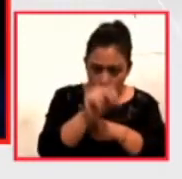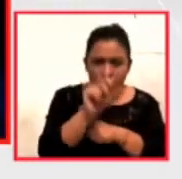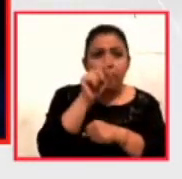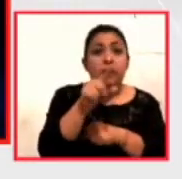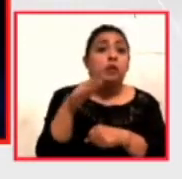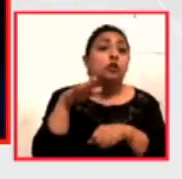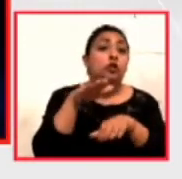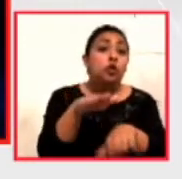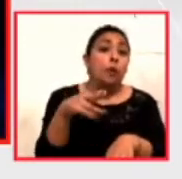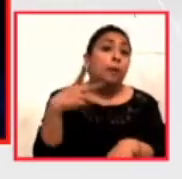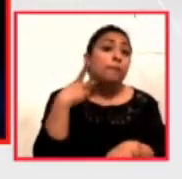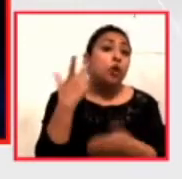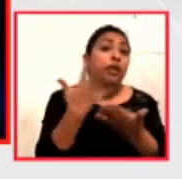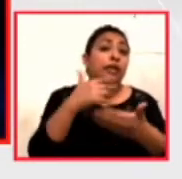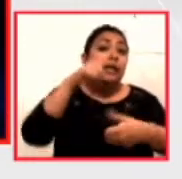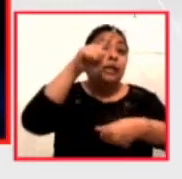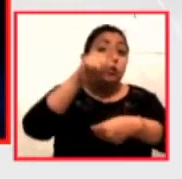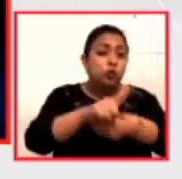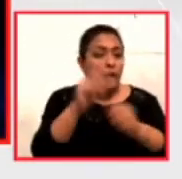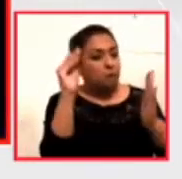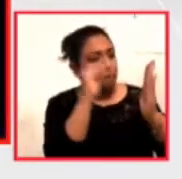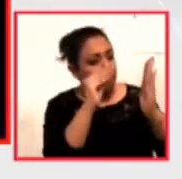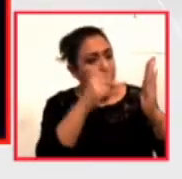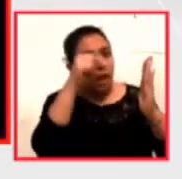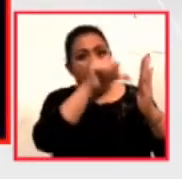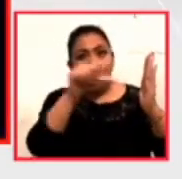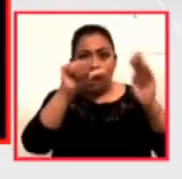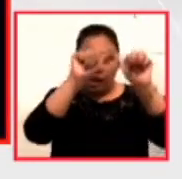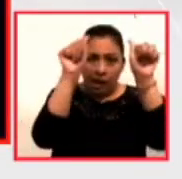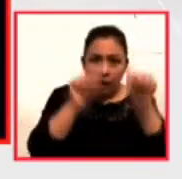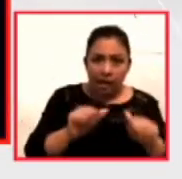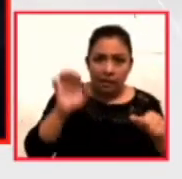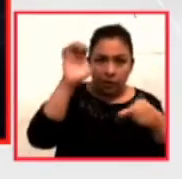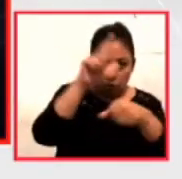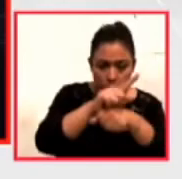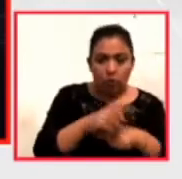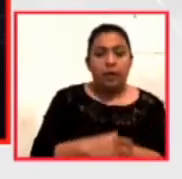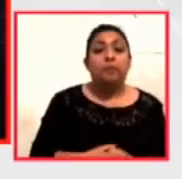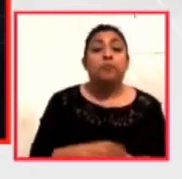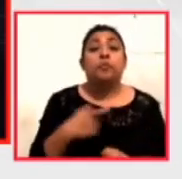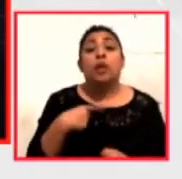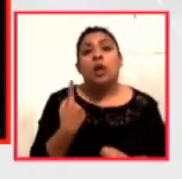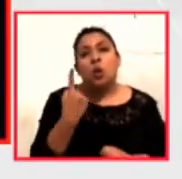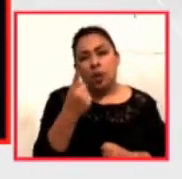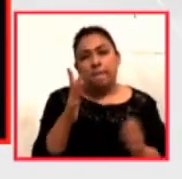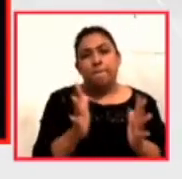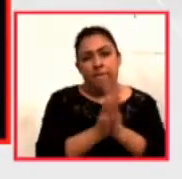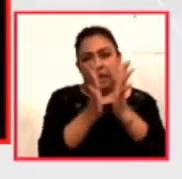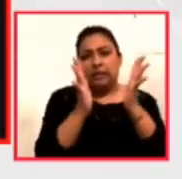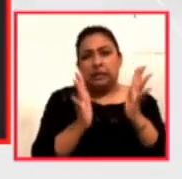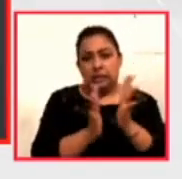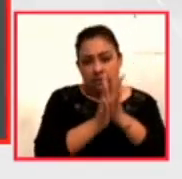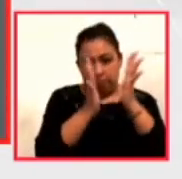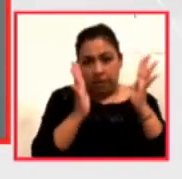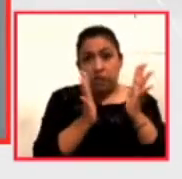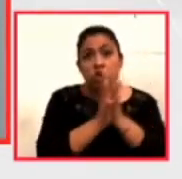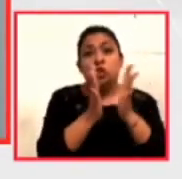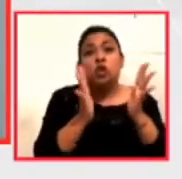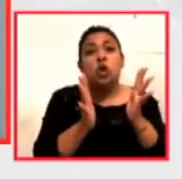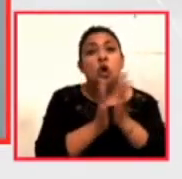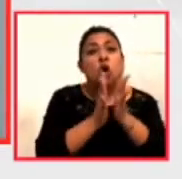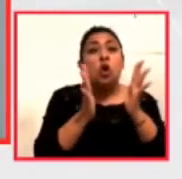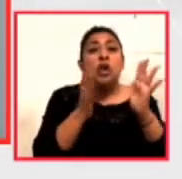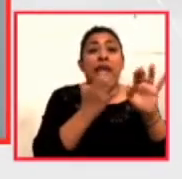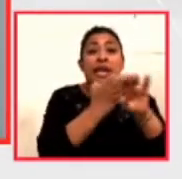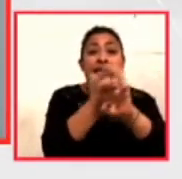política social para el arte y la cultura. Una colaboración a nivel